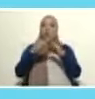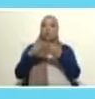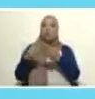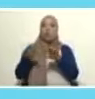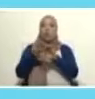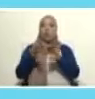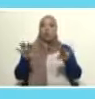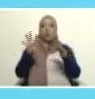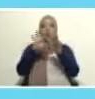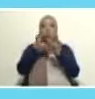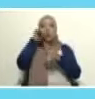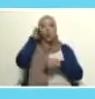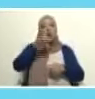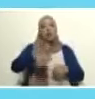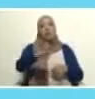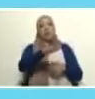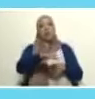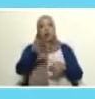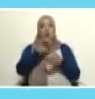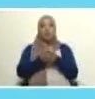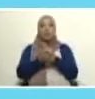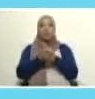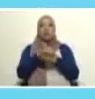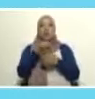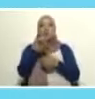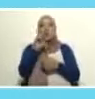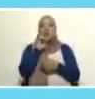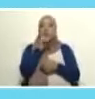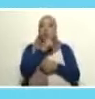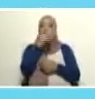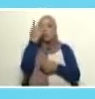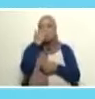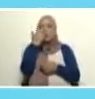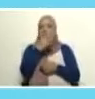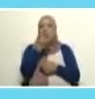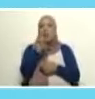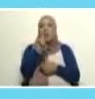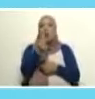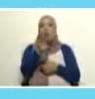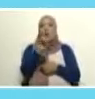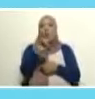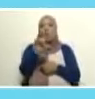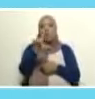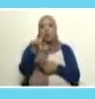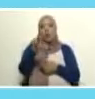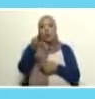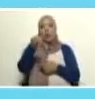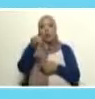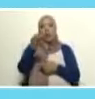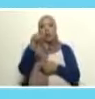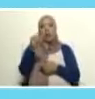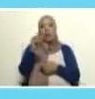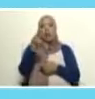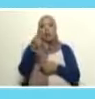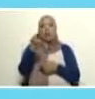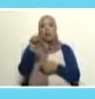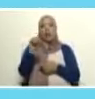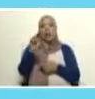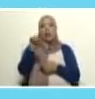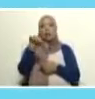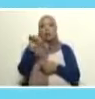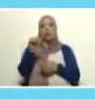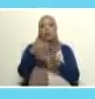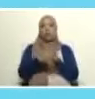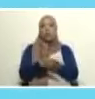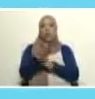Unión con el Pueblo, compañero Wickelman Ángel. Está acompañado de las voceras